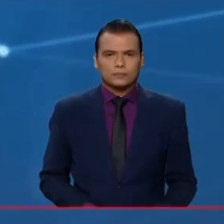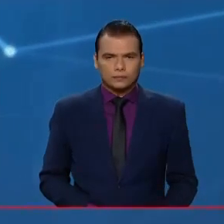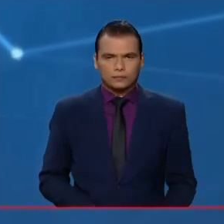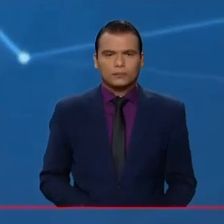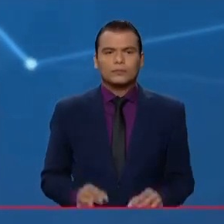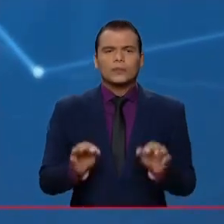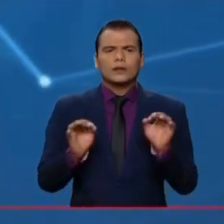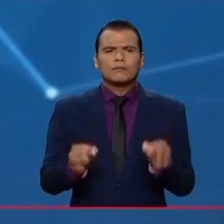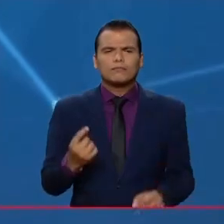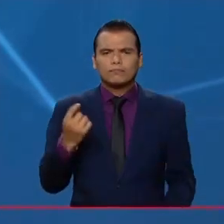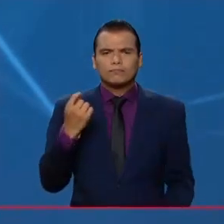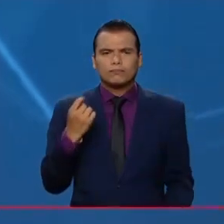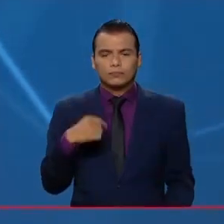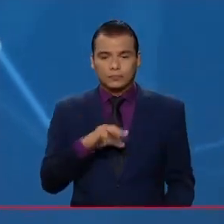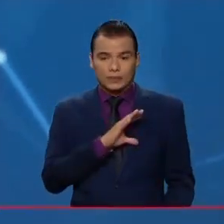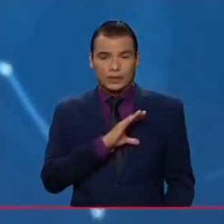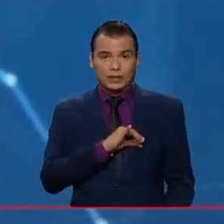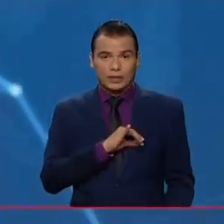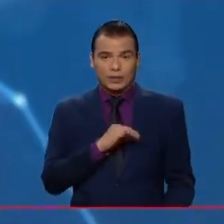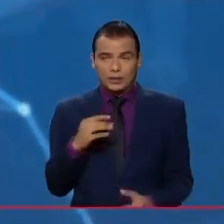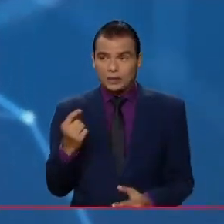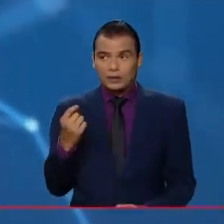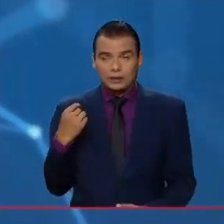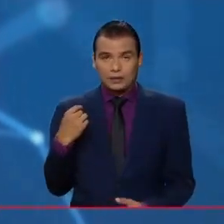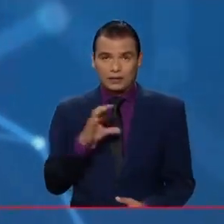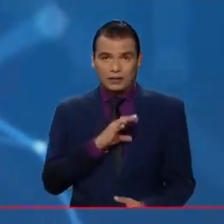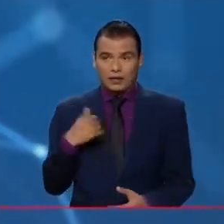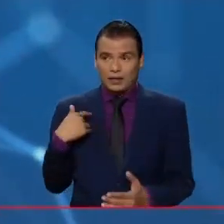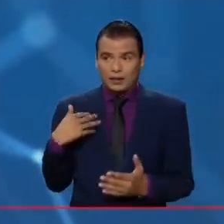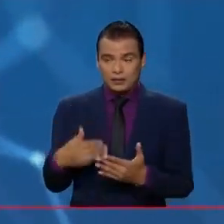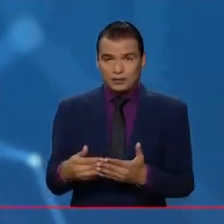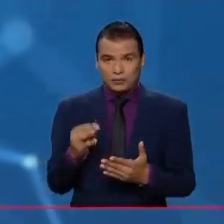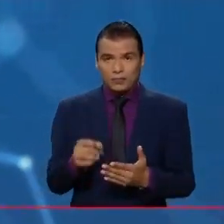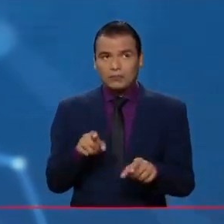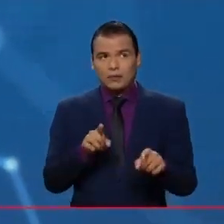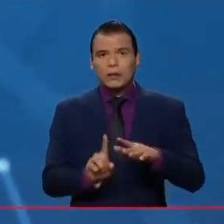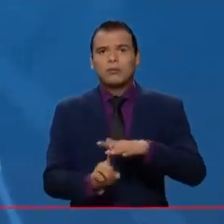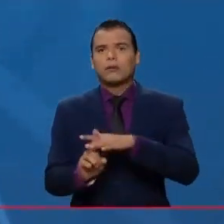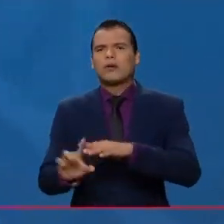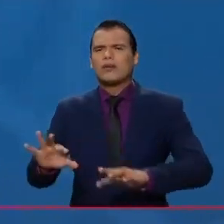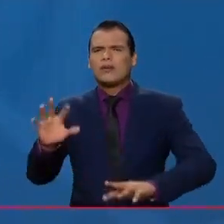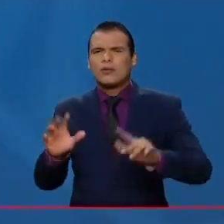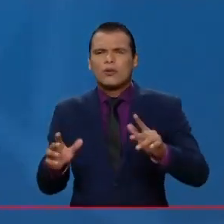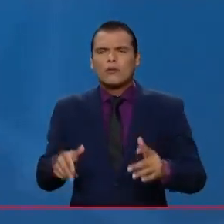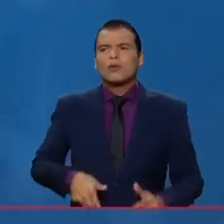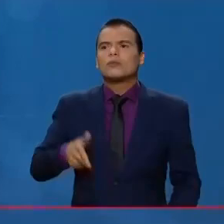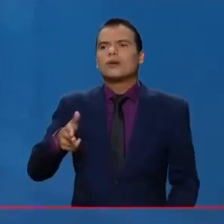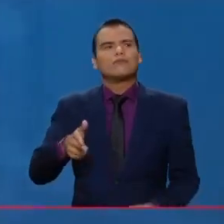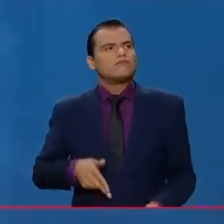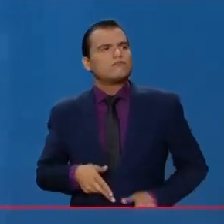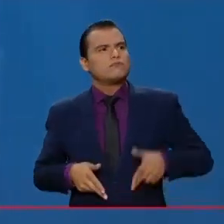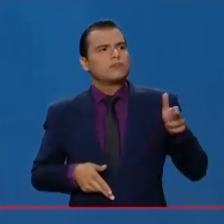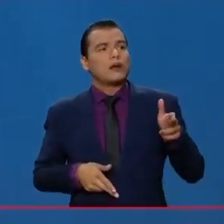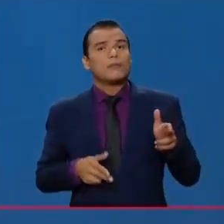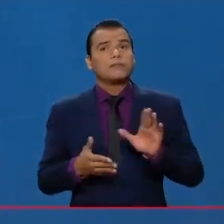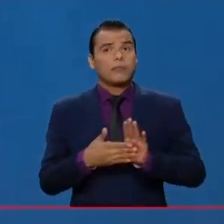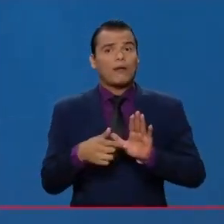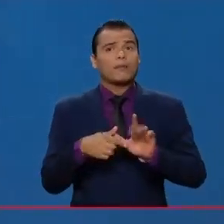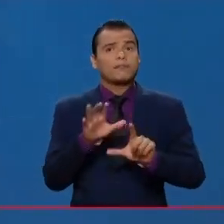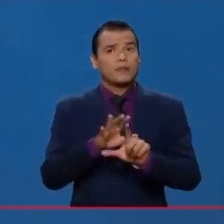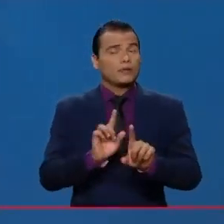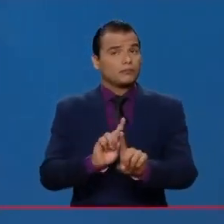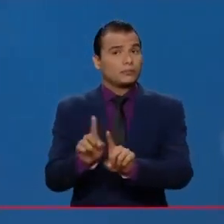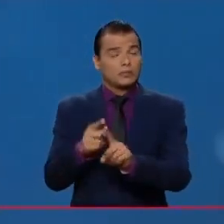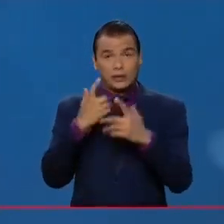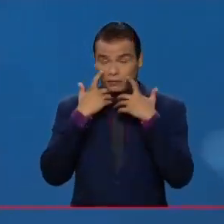En los últimos días, Cali ha vivido una serie de atracos a mano armada y hurtos bajo otras modalidades que inclusive han quedado